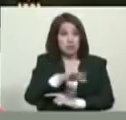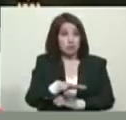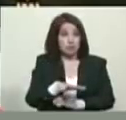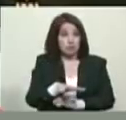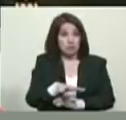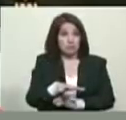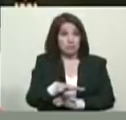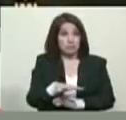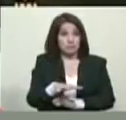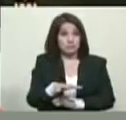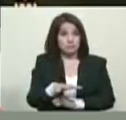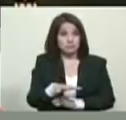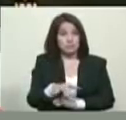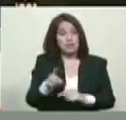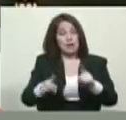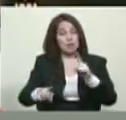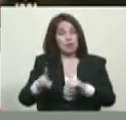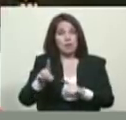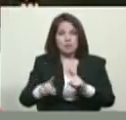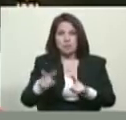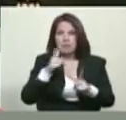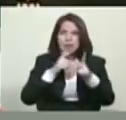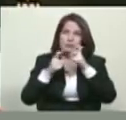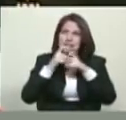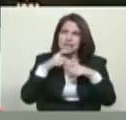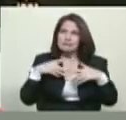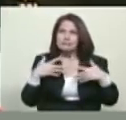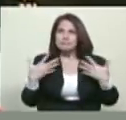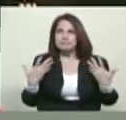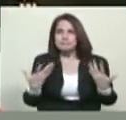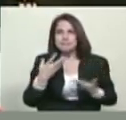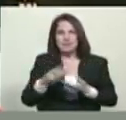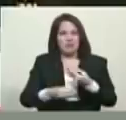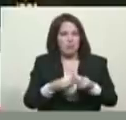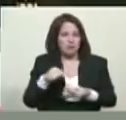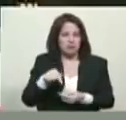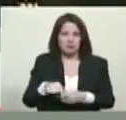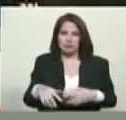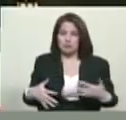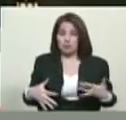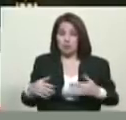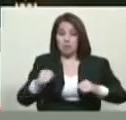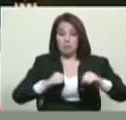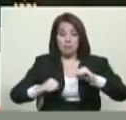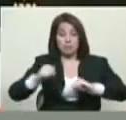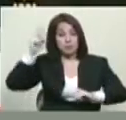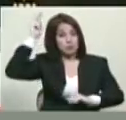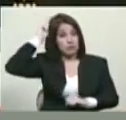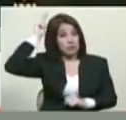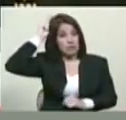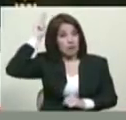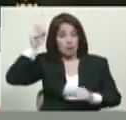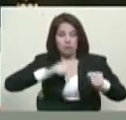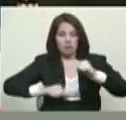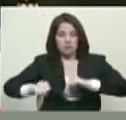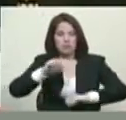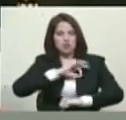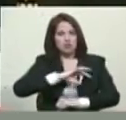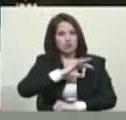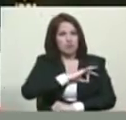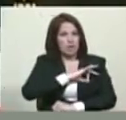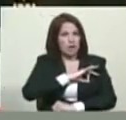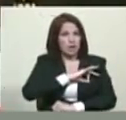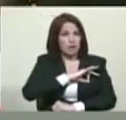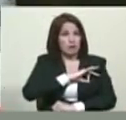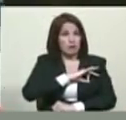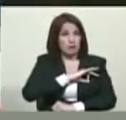quiero decirles, a veces nos preguntamos, ¿qué estamos haciendo acá? ¿Como movimiento indígena o como movimientos sociales? Pero de verdad